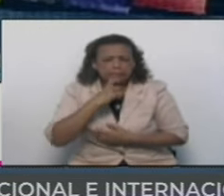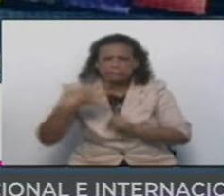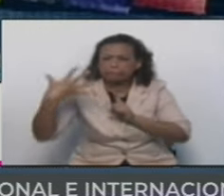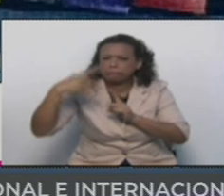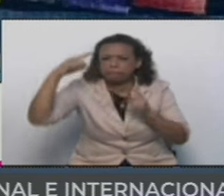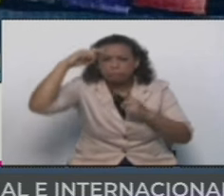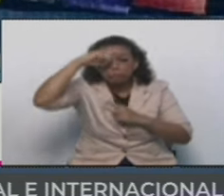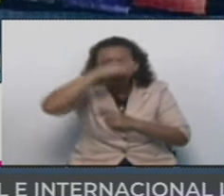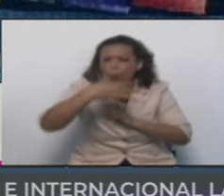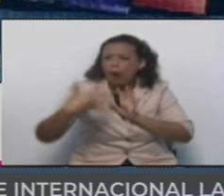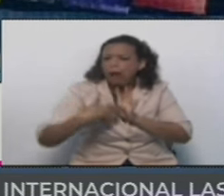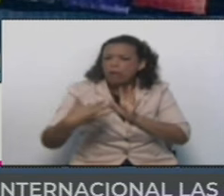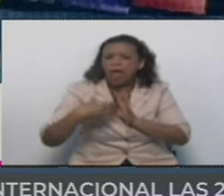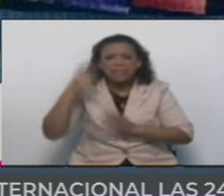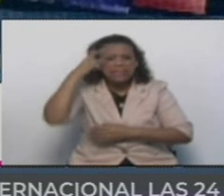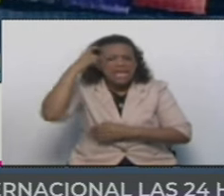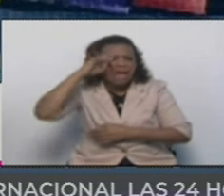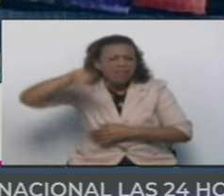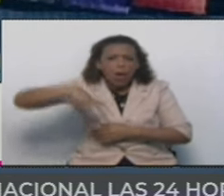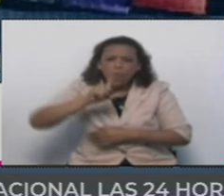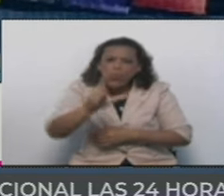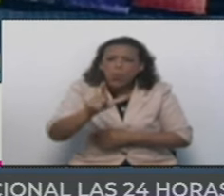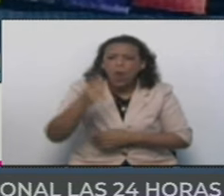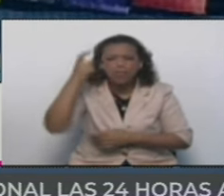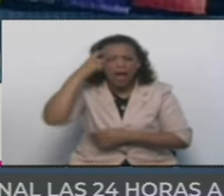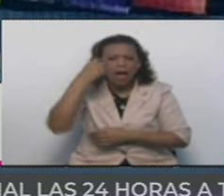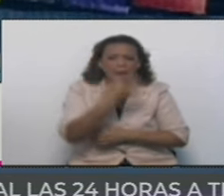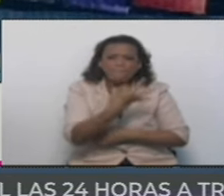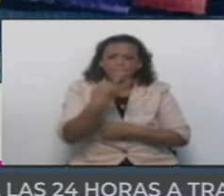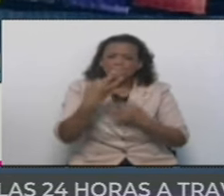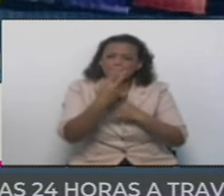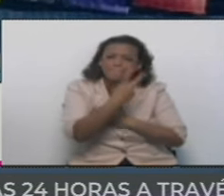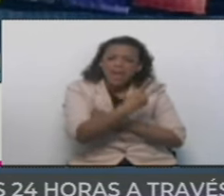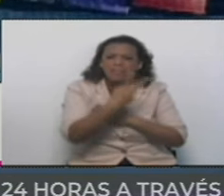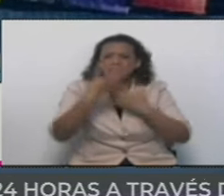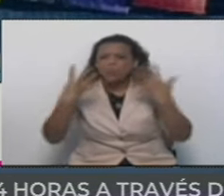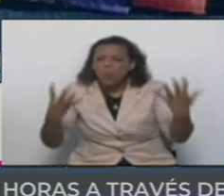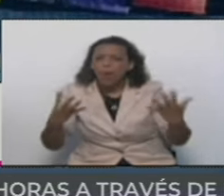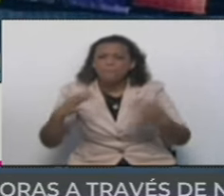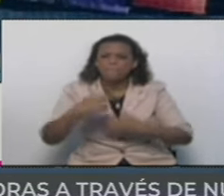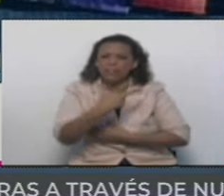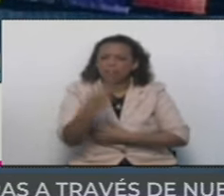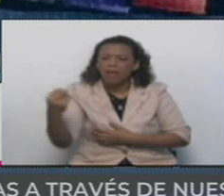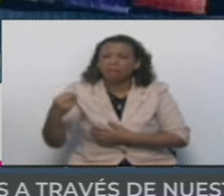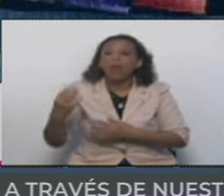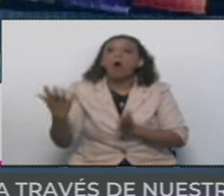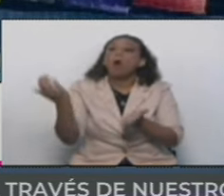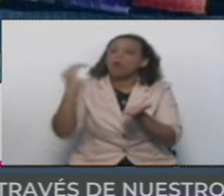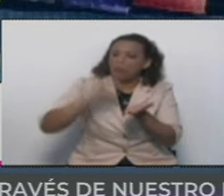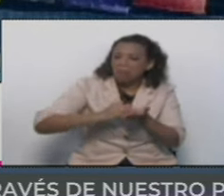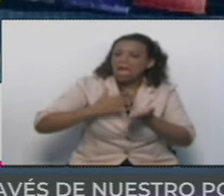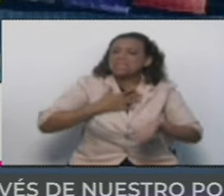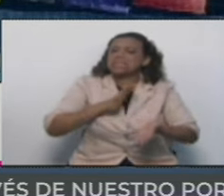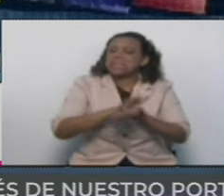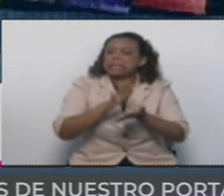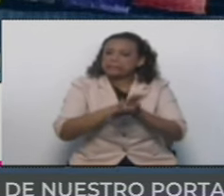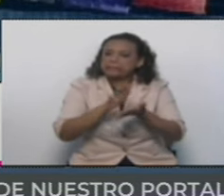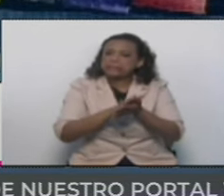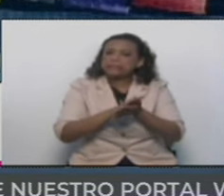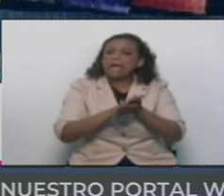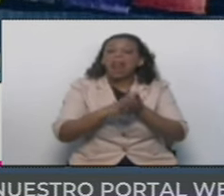en los días de julio, en los ataques del 29-30, se ha restablecido la armonía en la sociedad,